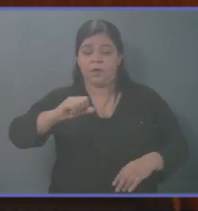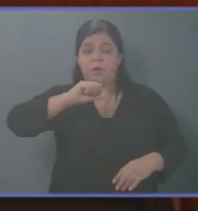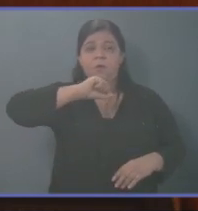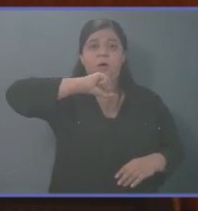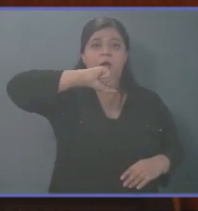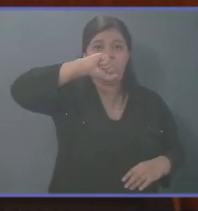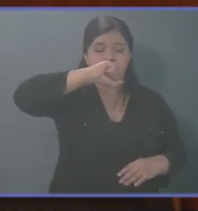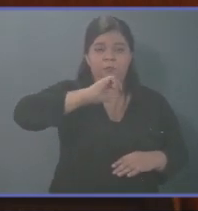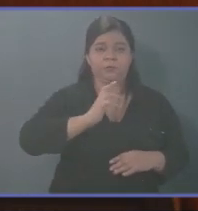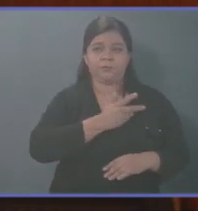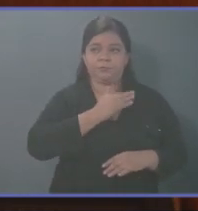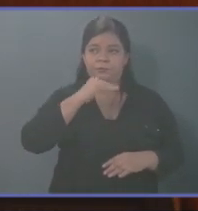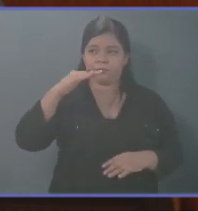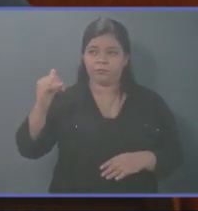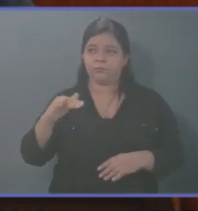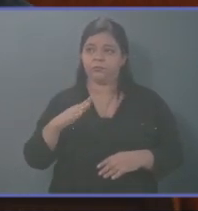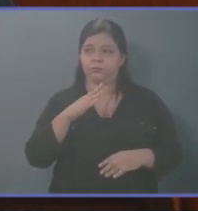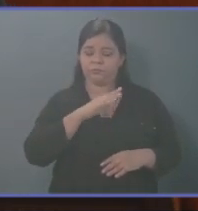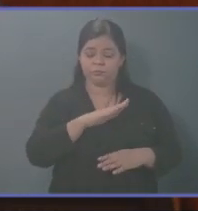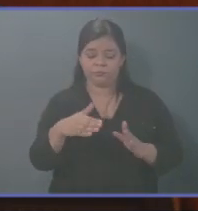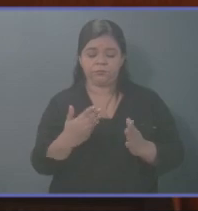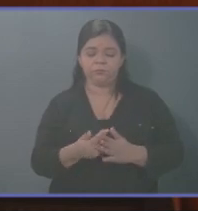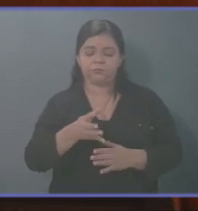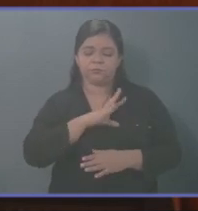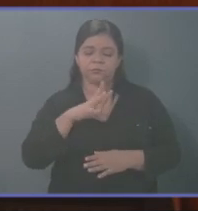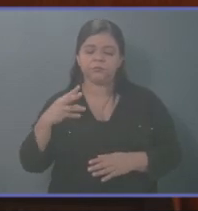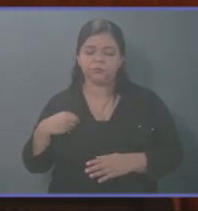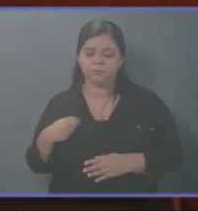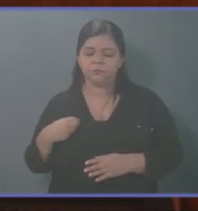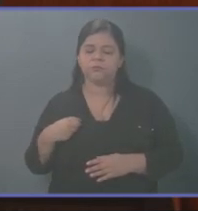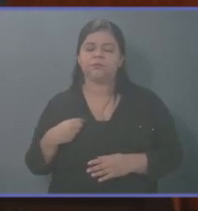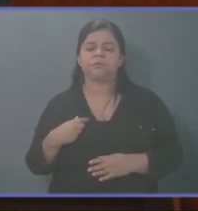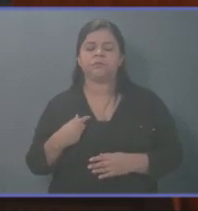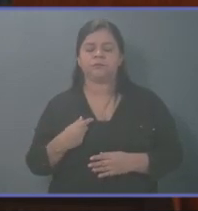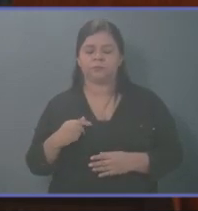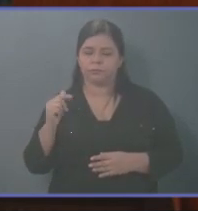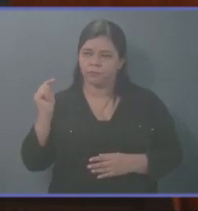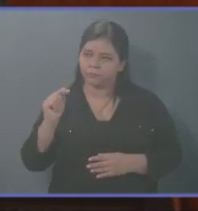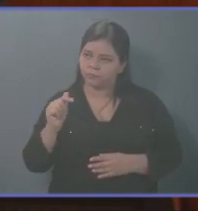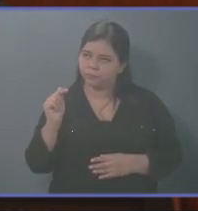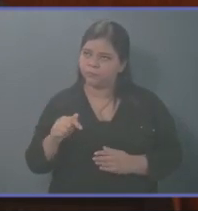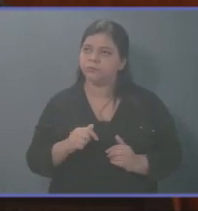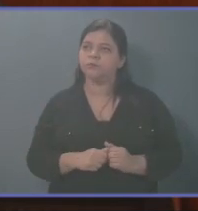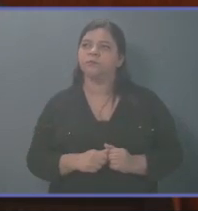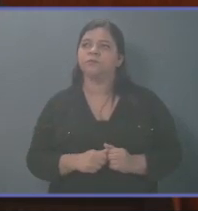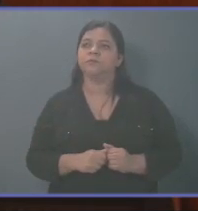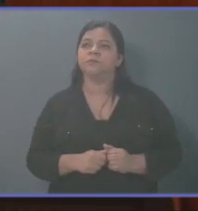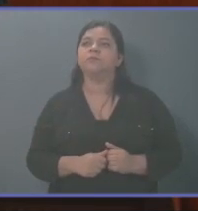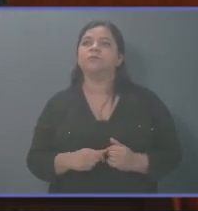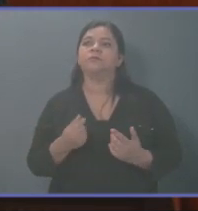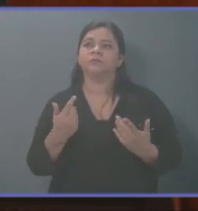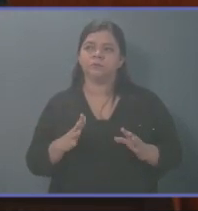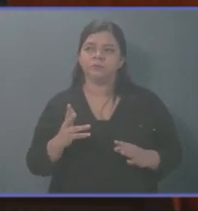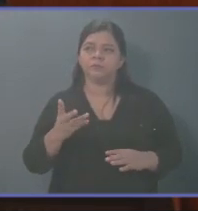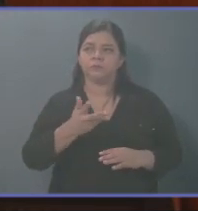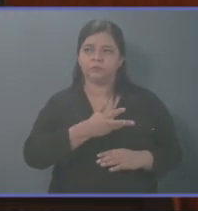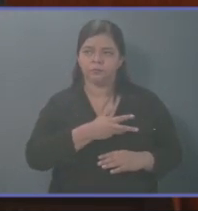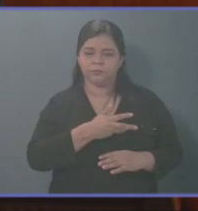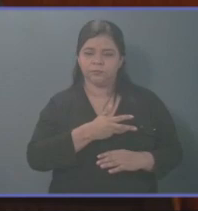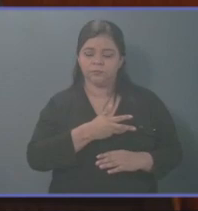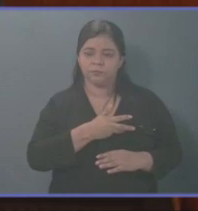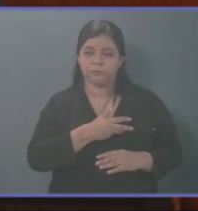nuestro país y para nuestra familia. En ese sentido, en el presupuesto de